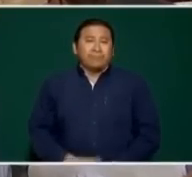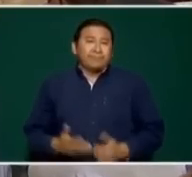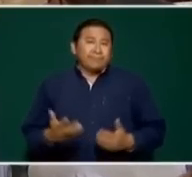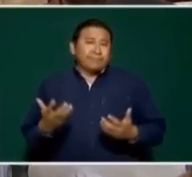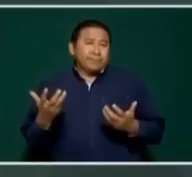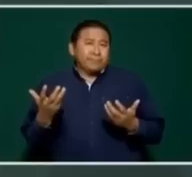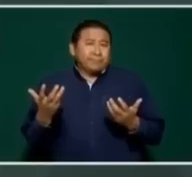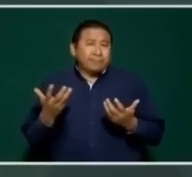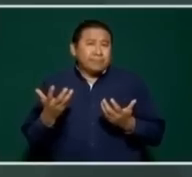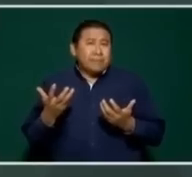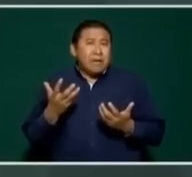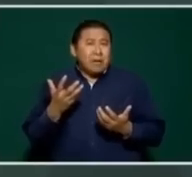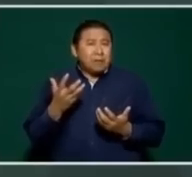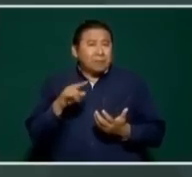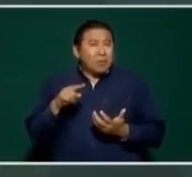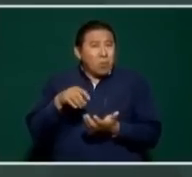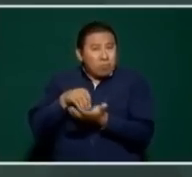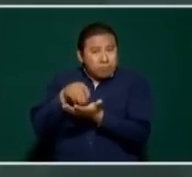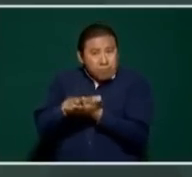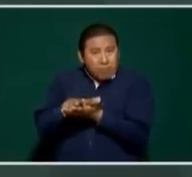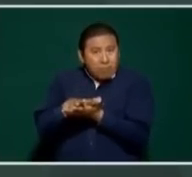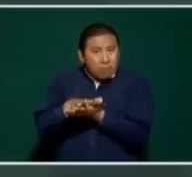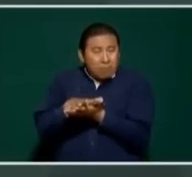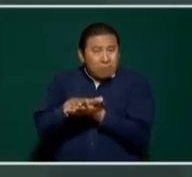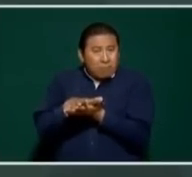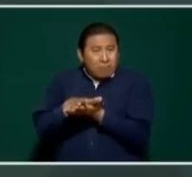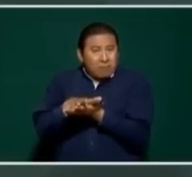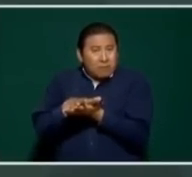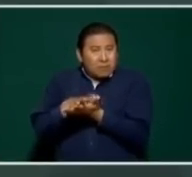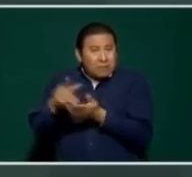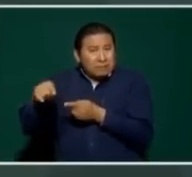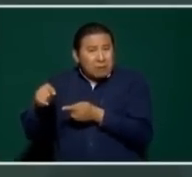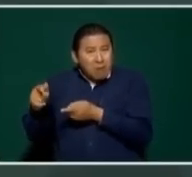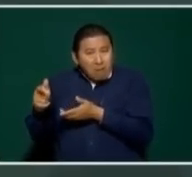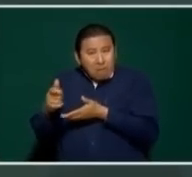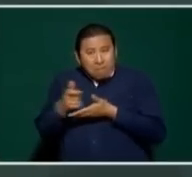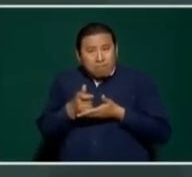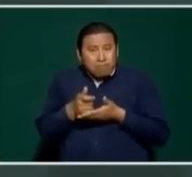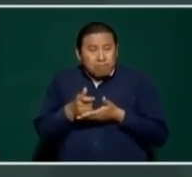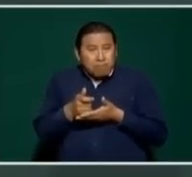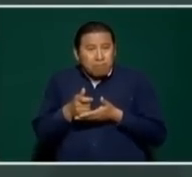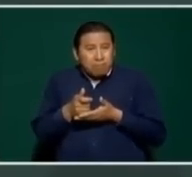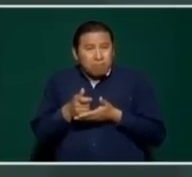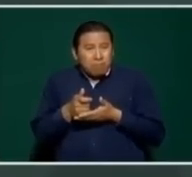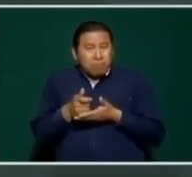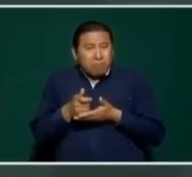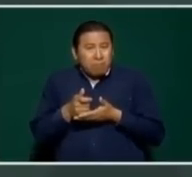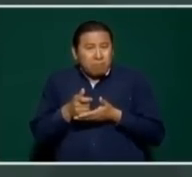era de que se pudiese contratar sin licitar